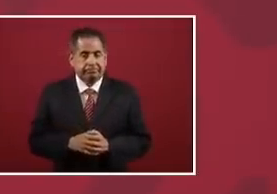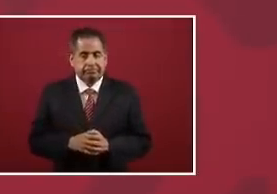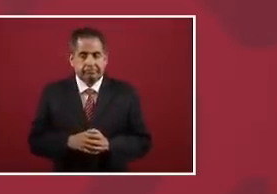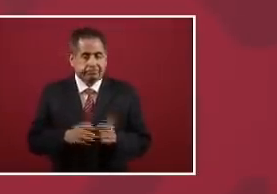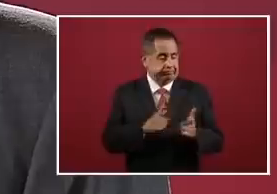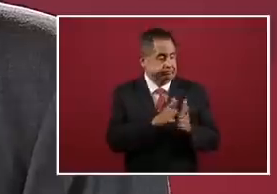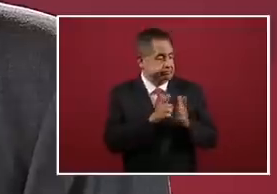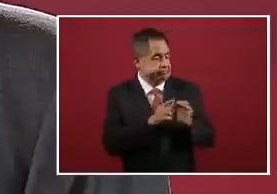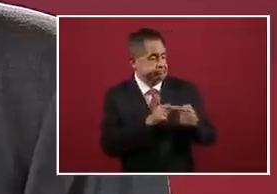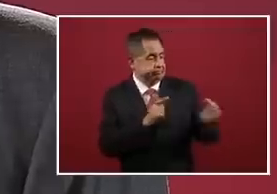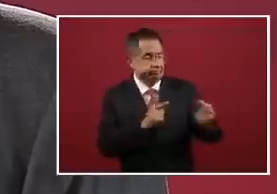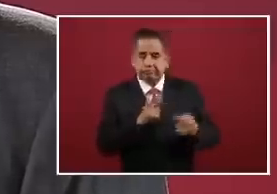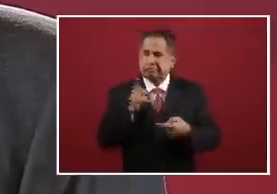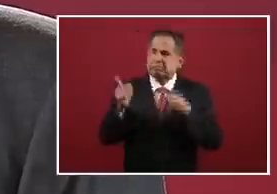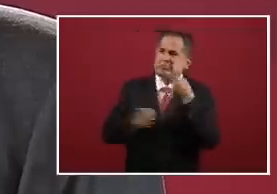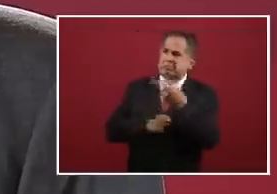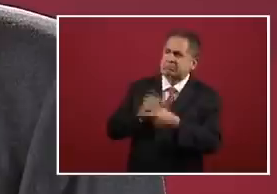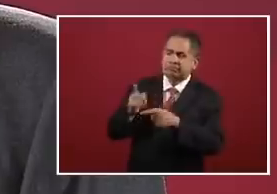adversarios.